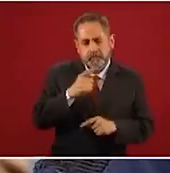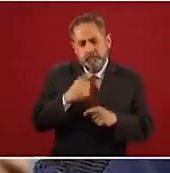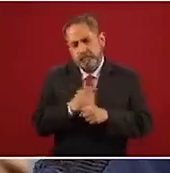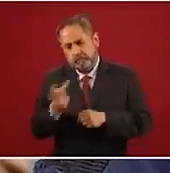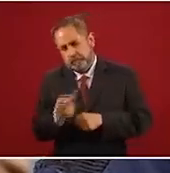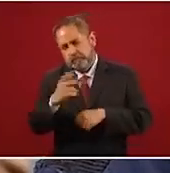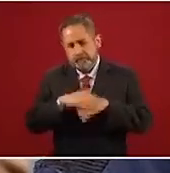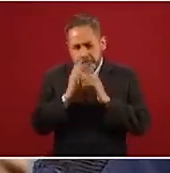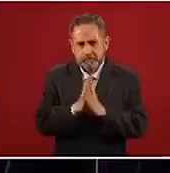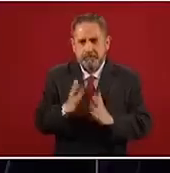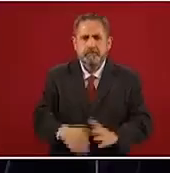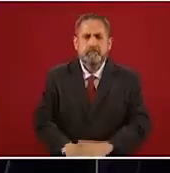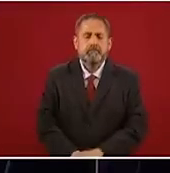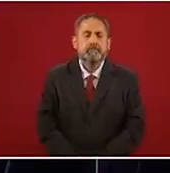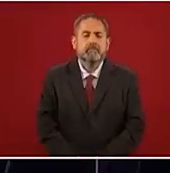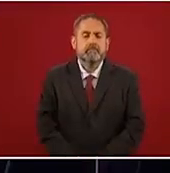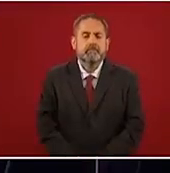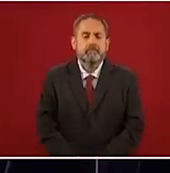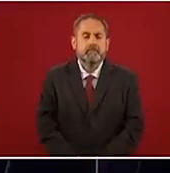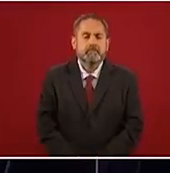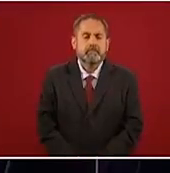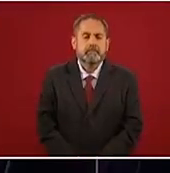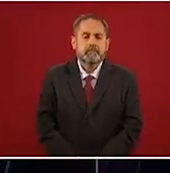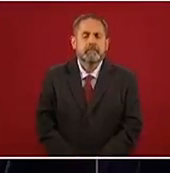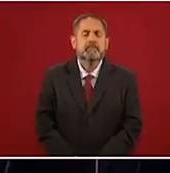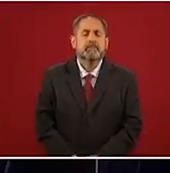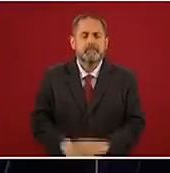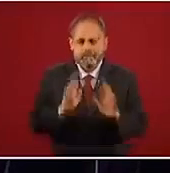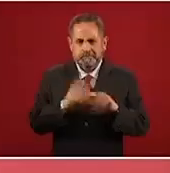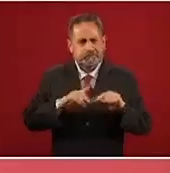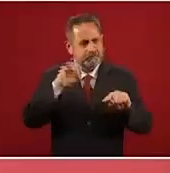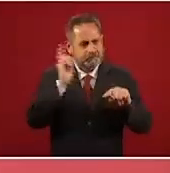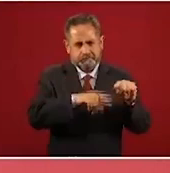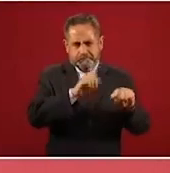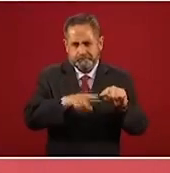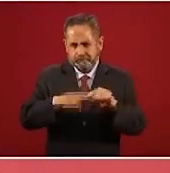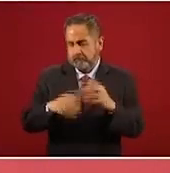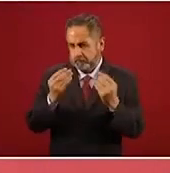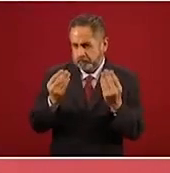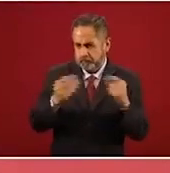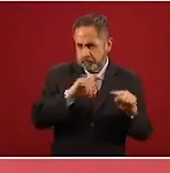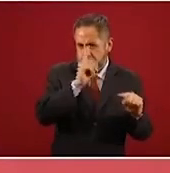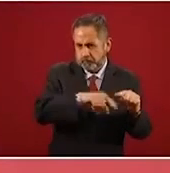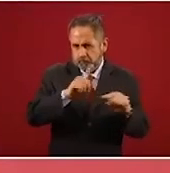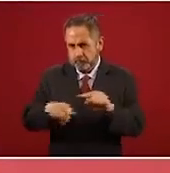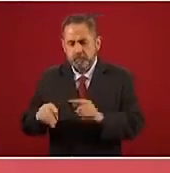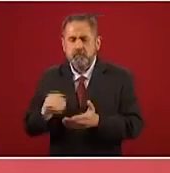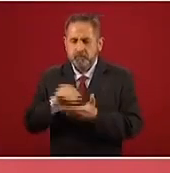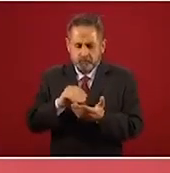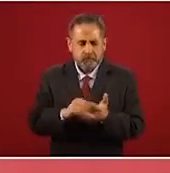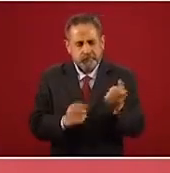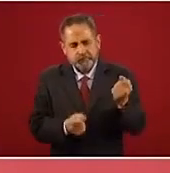primera pregunta, por favor. Bueno, ya se han eliminado muchas, pero todavía